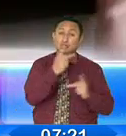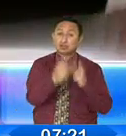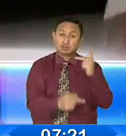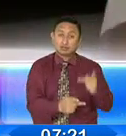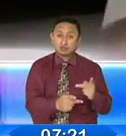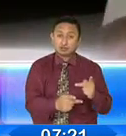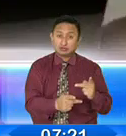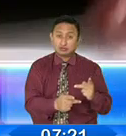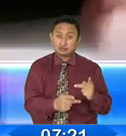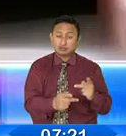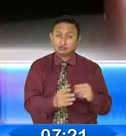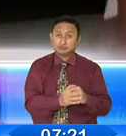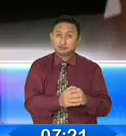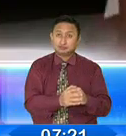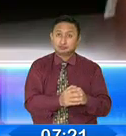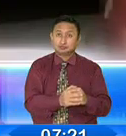que